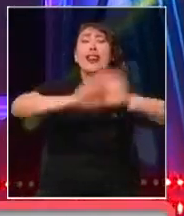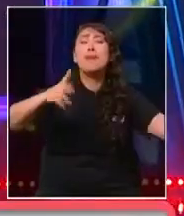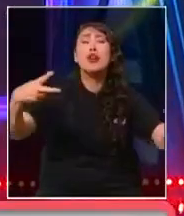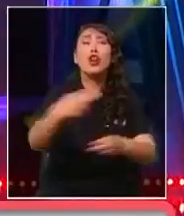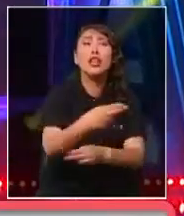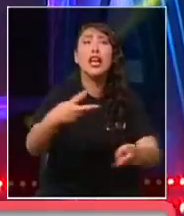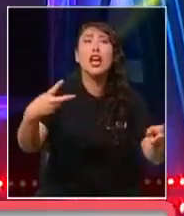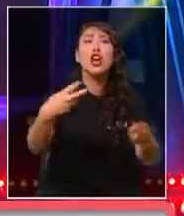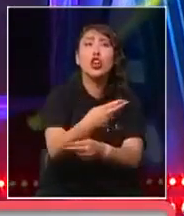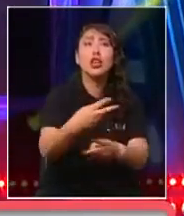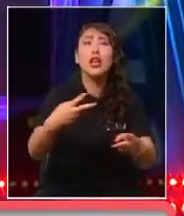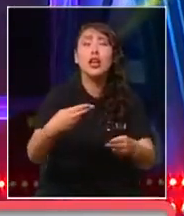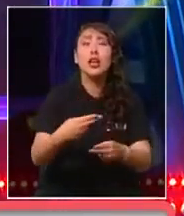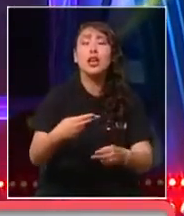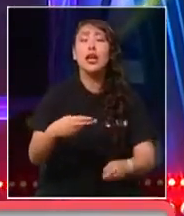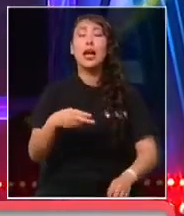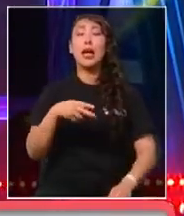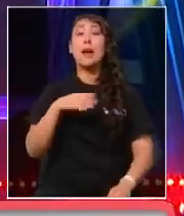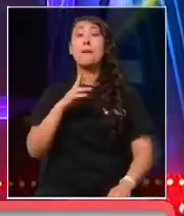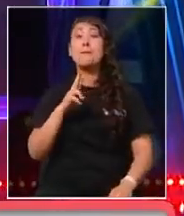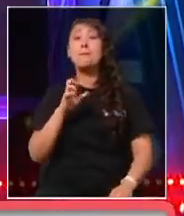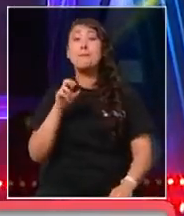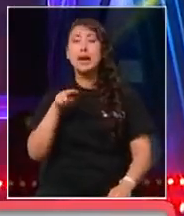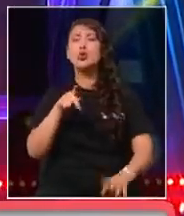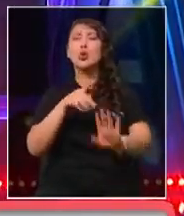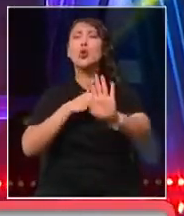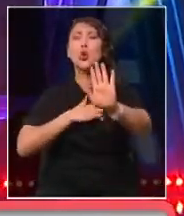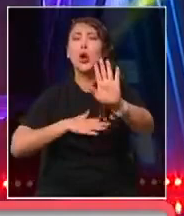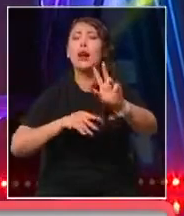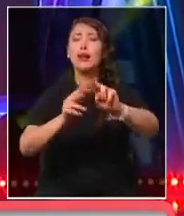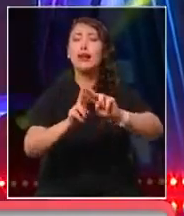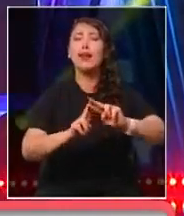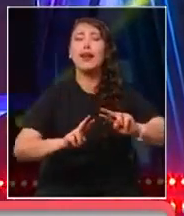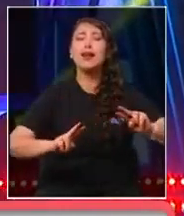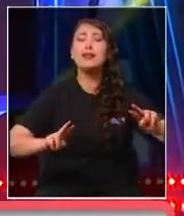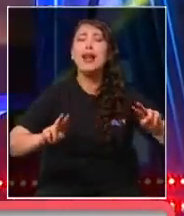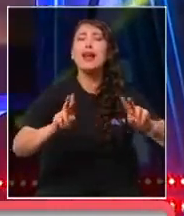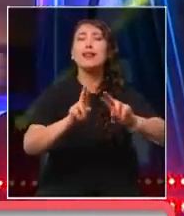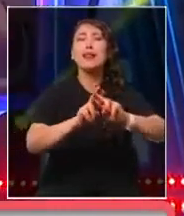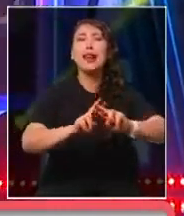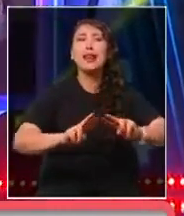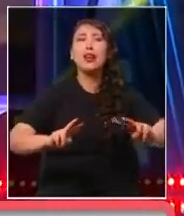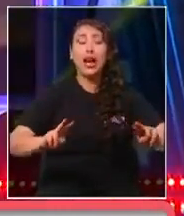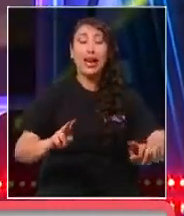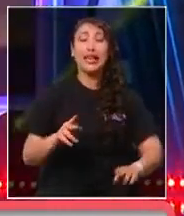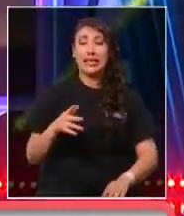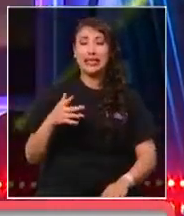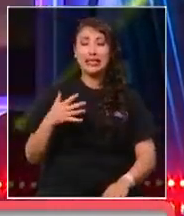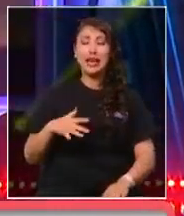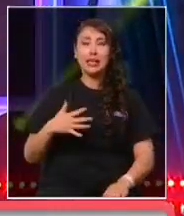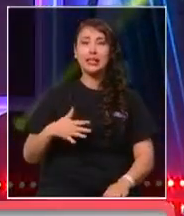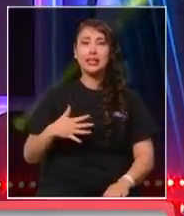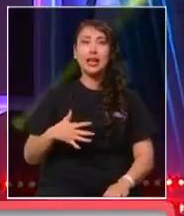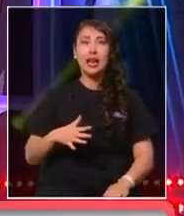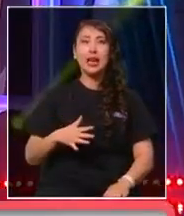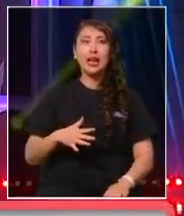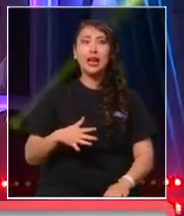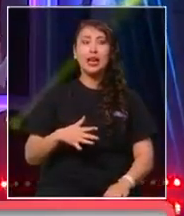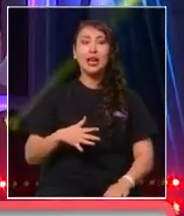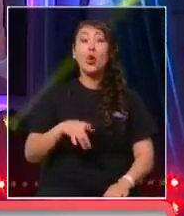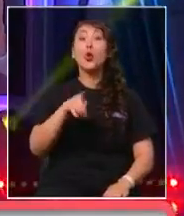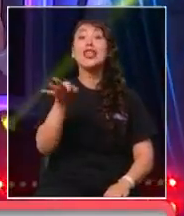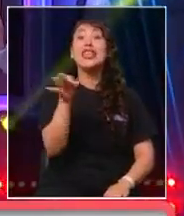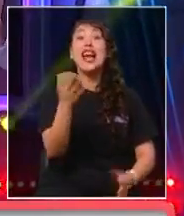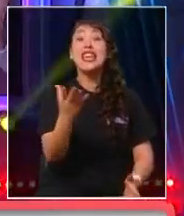corte la canción. Can you hear me, Ben? Relax, yes. Relax. Que esté tranquilo. Relax. Yeah. Eso, que te diga, yes.